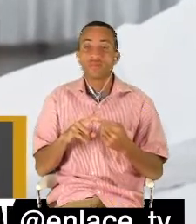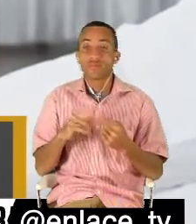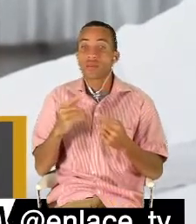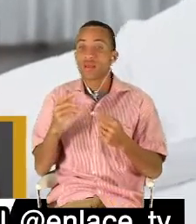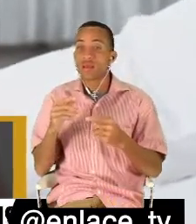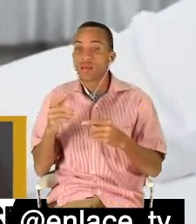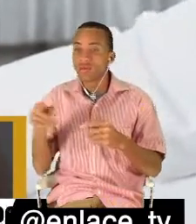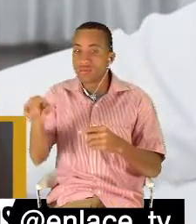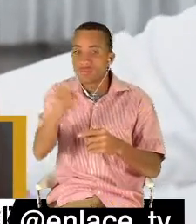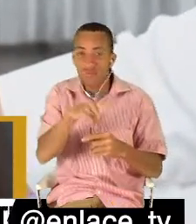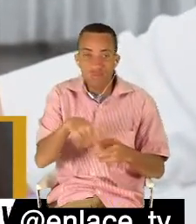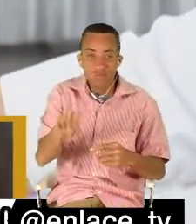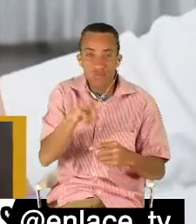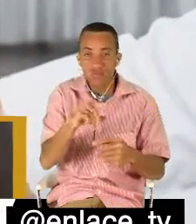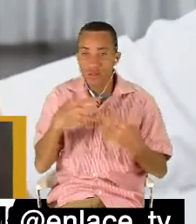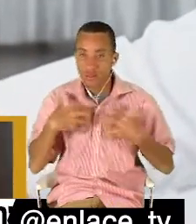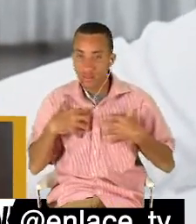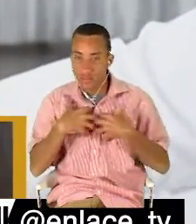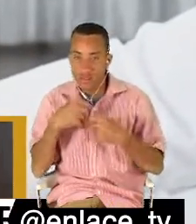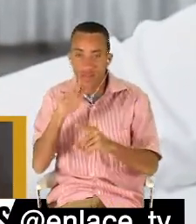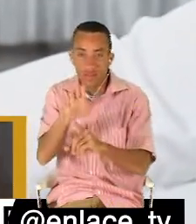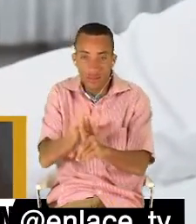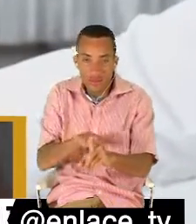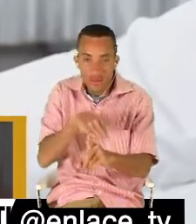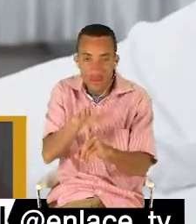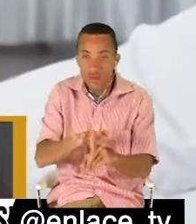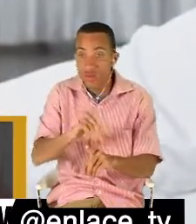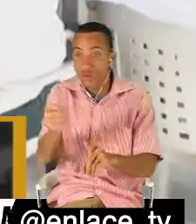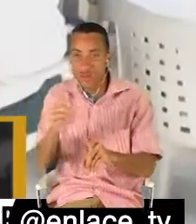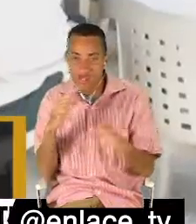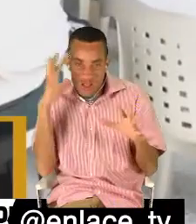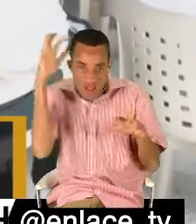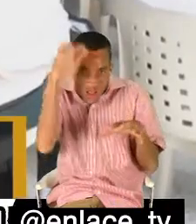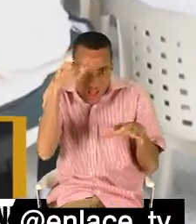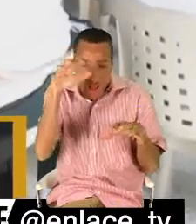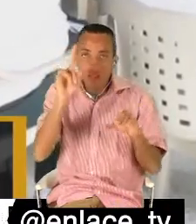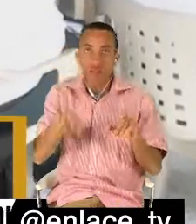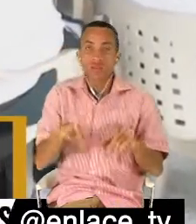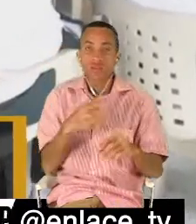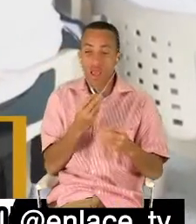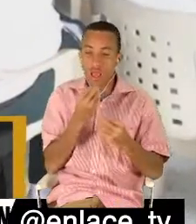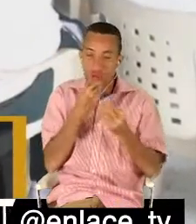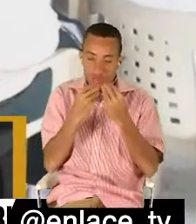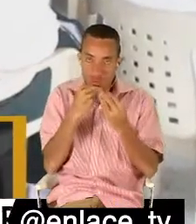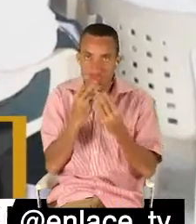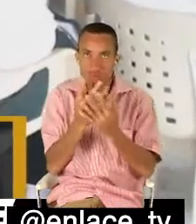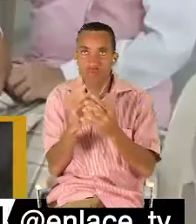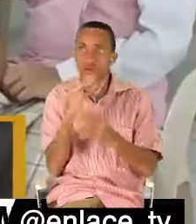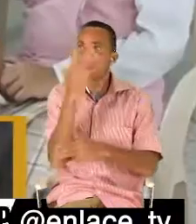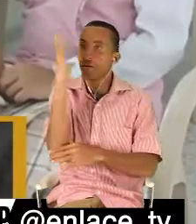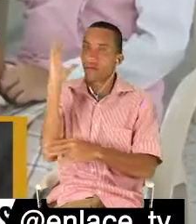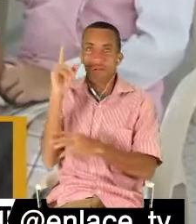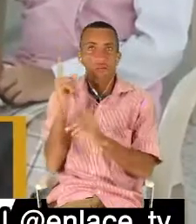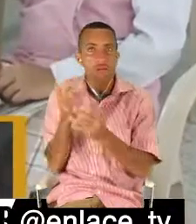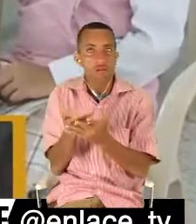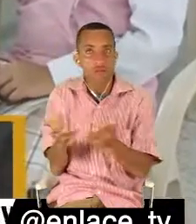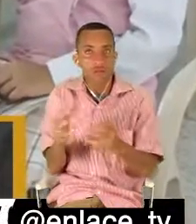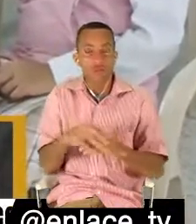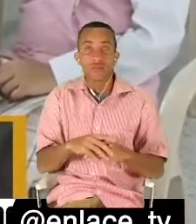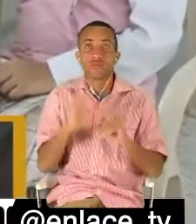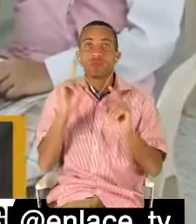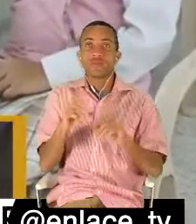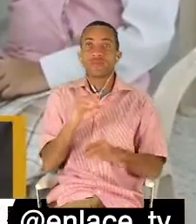domésticos y salvajes, si eran herbívoros, mamíferos. 370 estudiantes de transición, tercero, quinto,